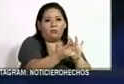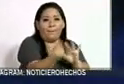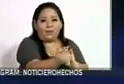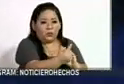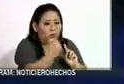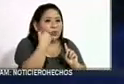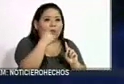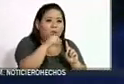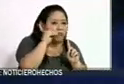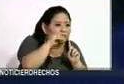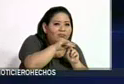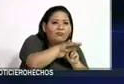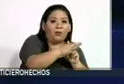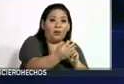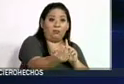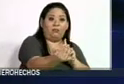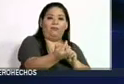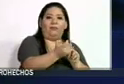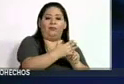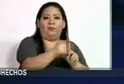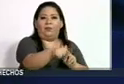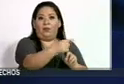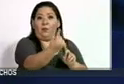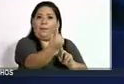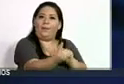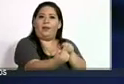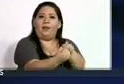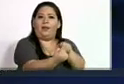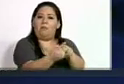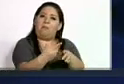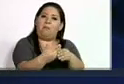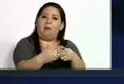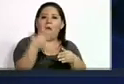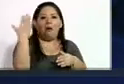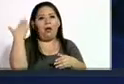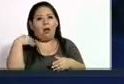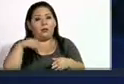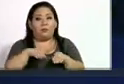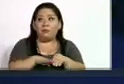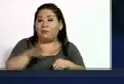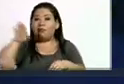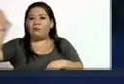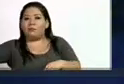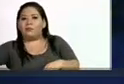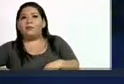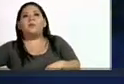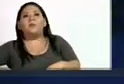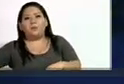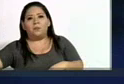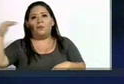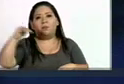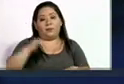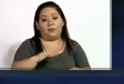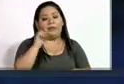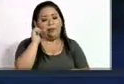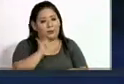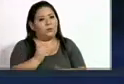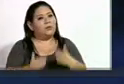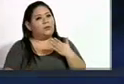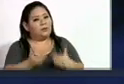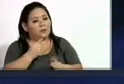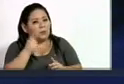enfermo o que alguien que tiene como antecedente haber salido del país, de alguna manera esto puede